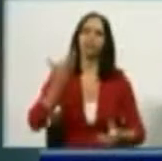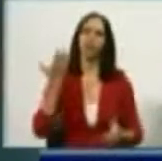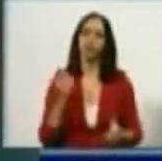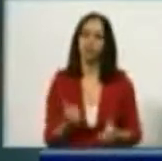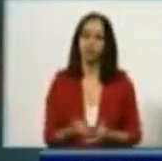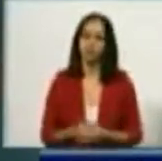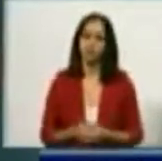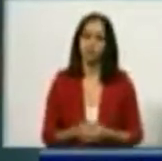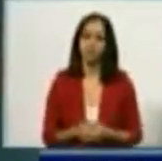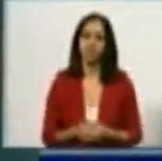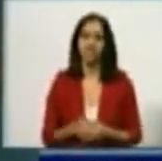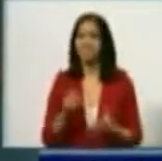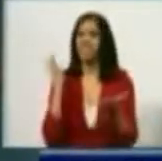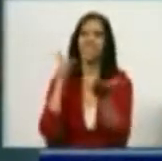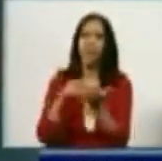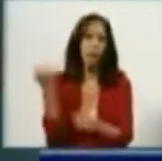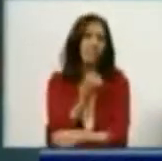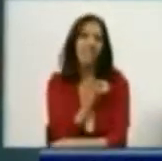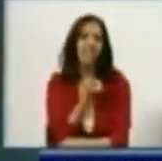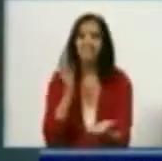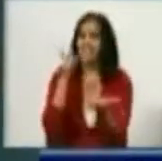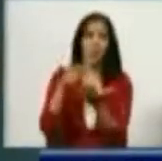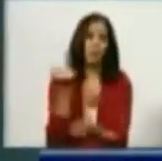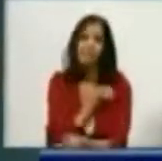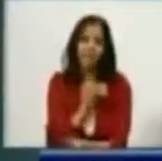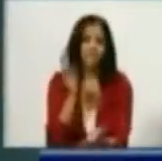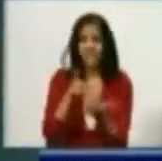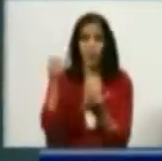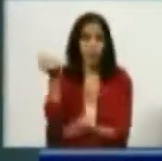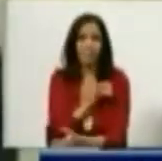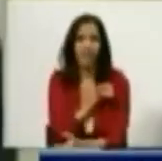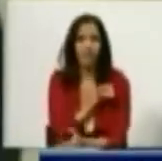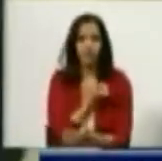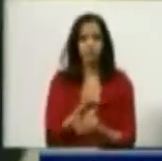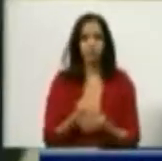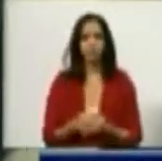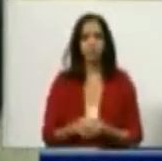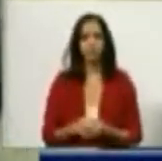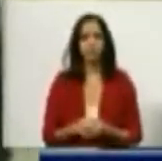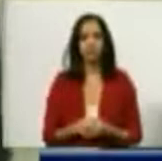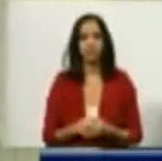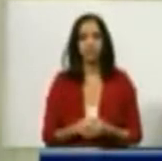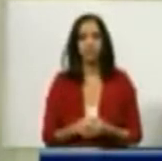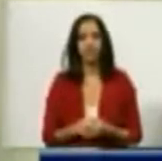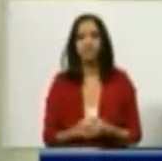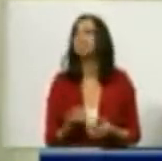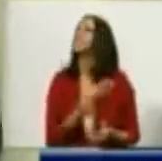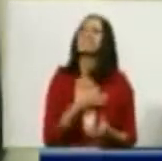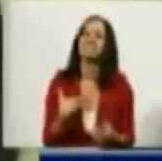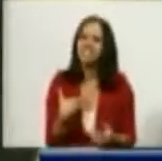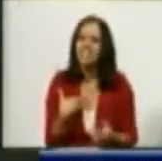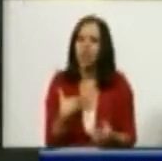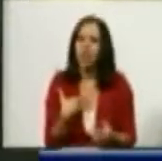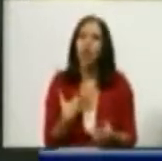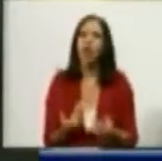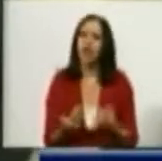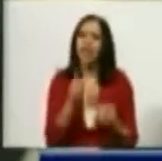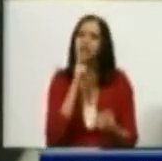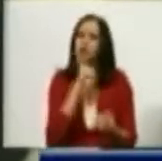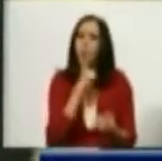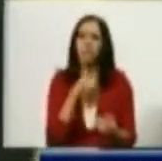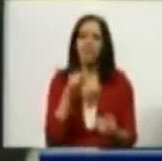salimos a matar salimos a matar salimos a matar salimos a matar quiero pedirle el nombre del pueblo de